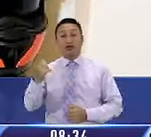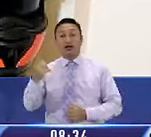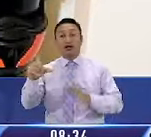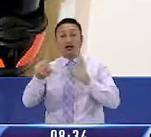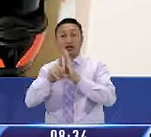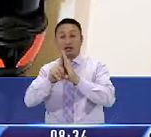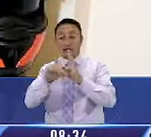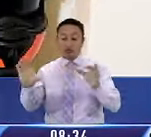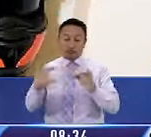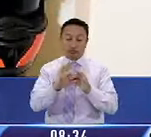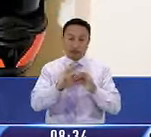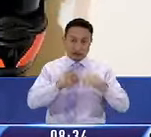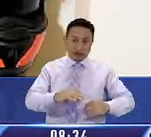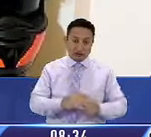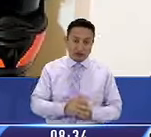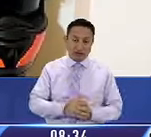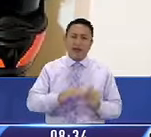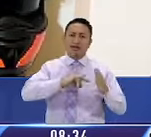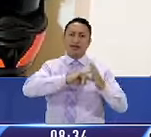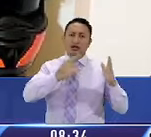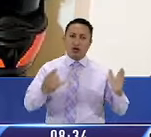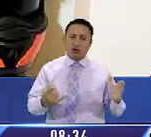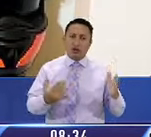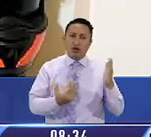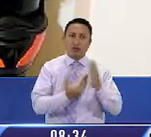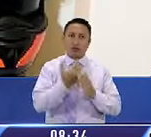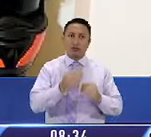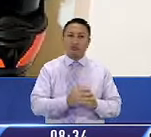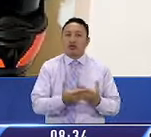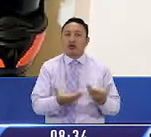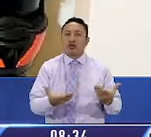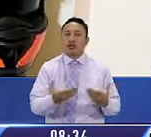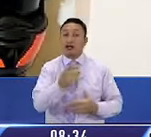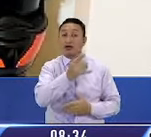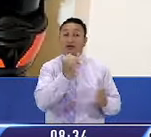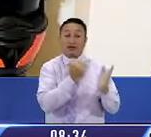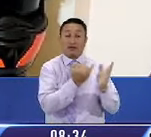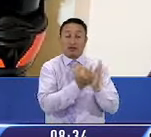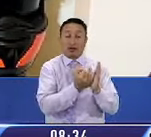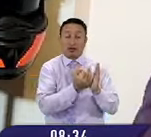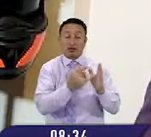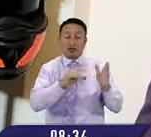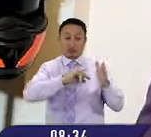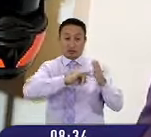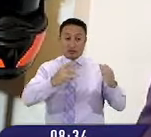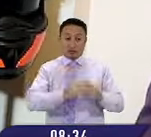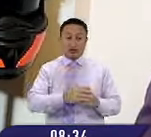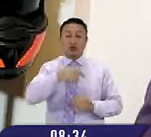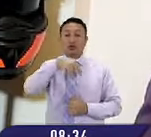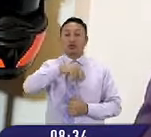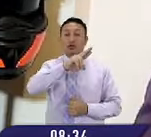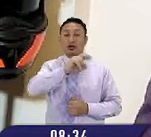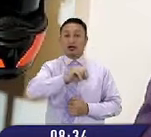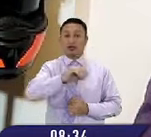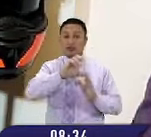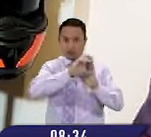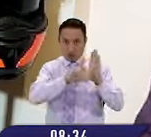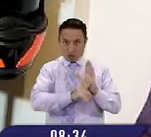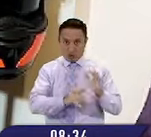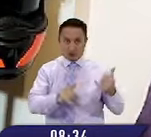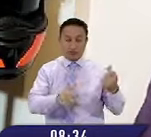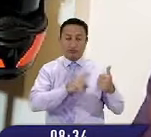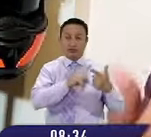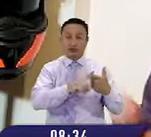de tecnología para saber a través de elementos de identificación tecnológica como un código QR,